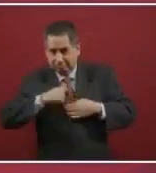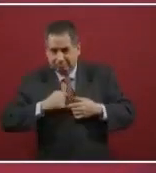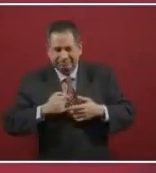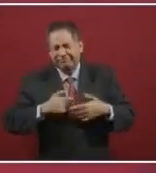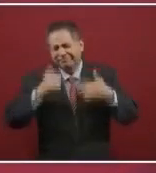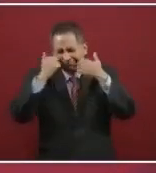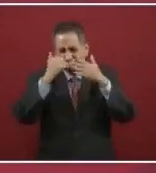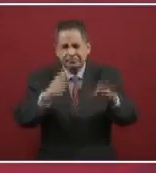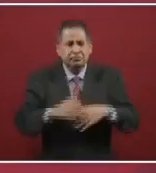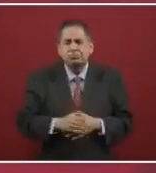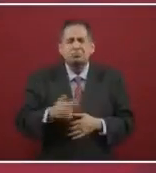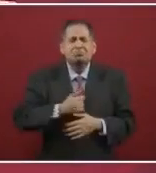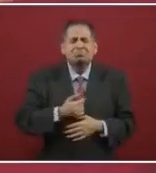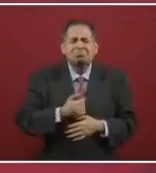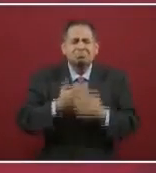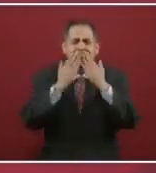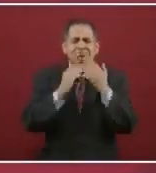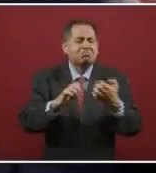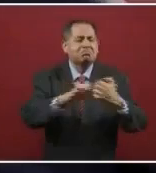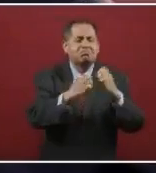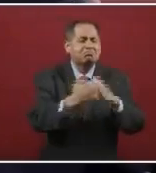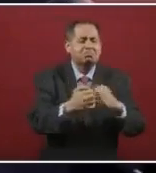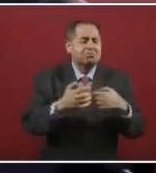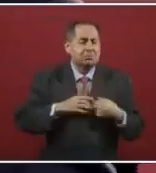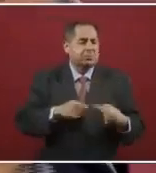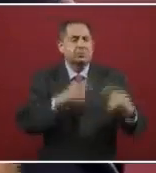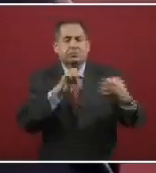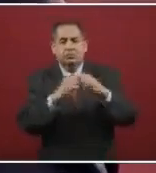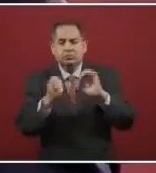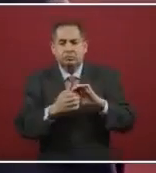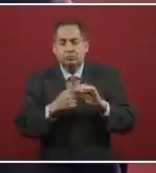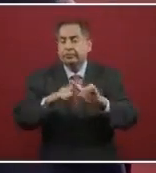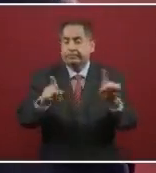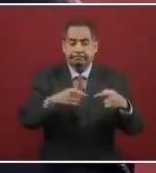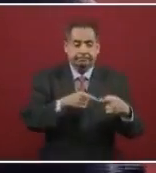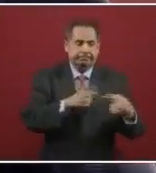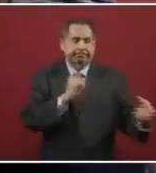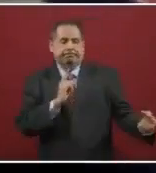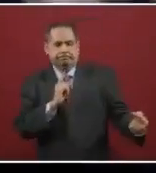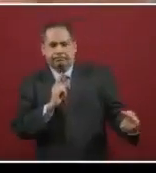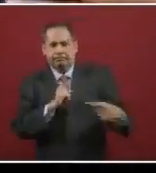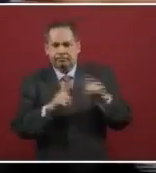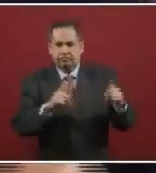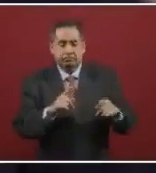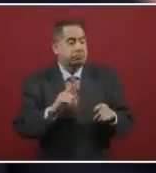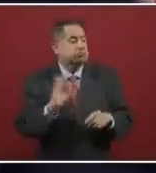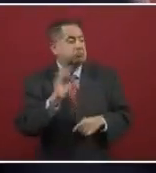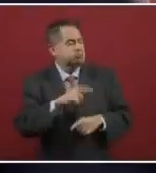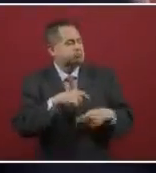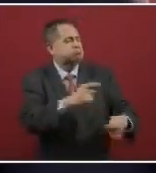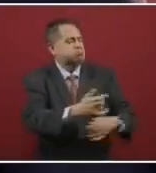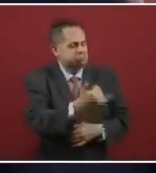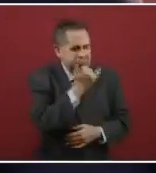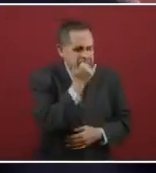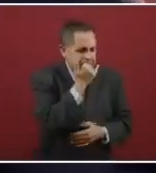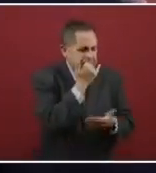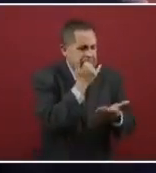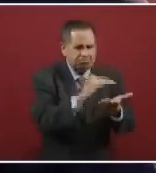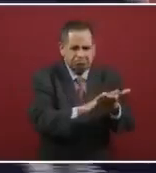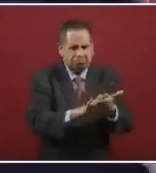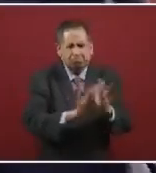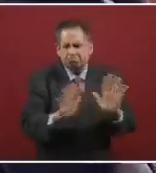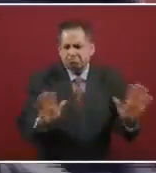Yo no tengo enemigos ni quiero tenerlos. Tengo adversarios y ofrezco disculpa